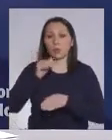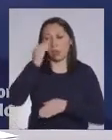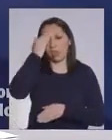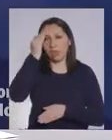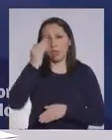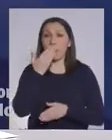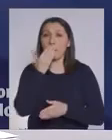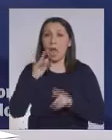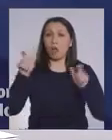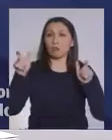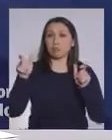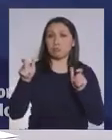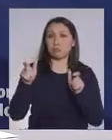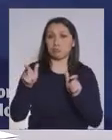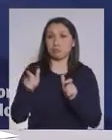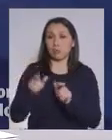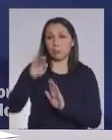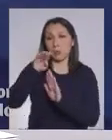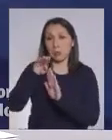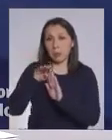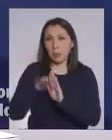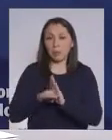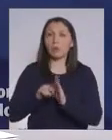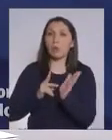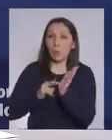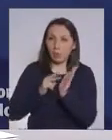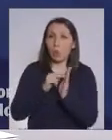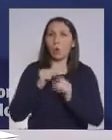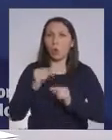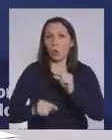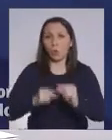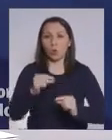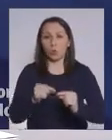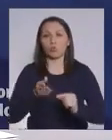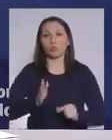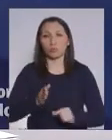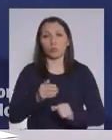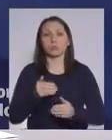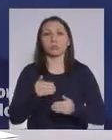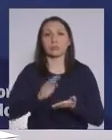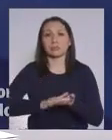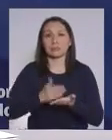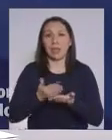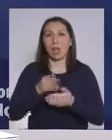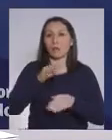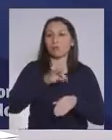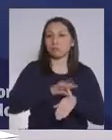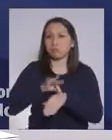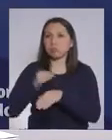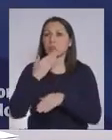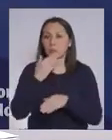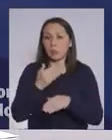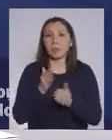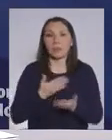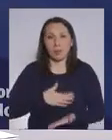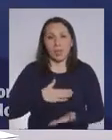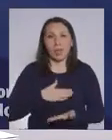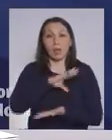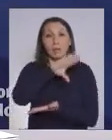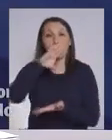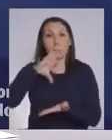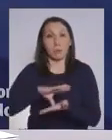de mejoría seguimos paso a paso avanzando en salud y también queremos que el